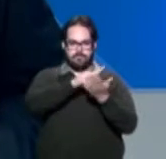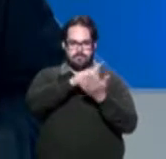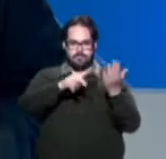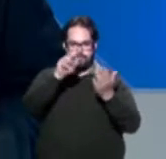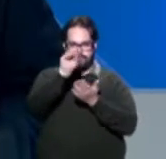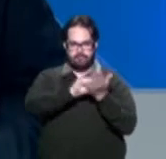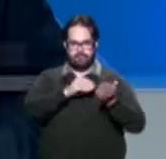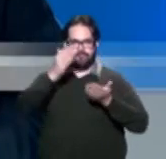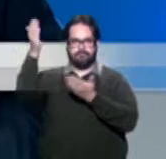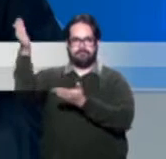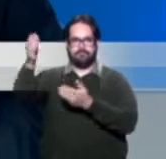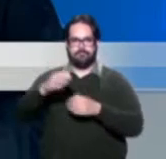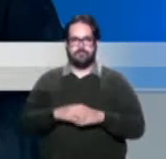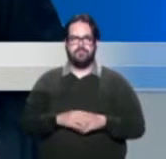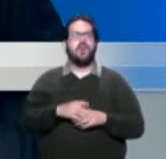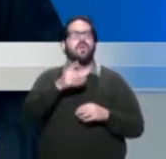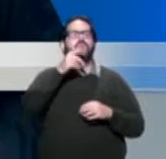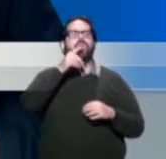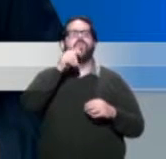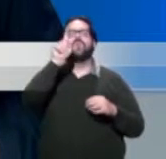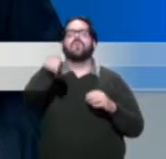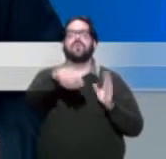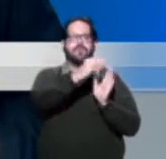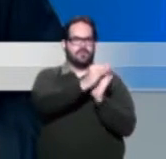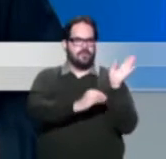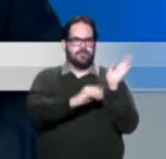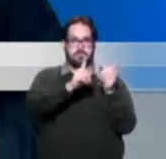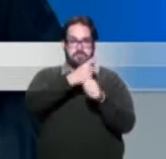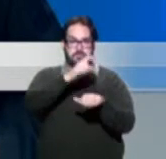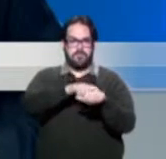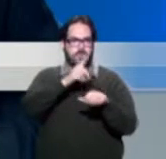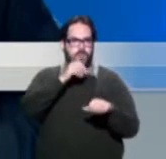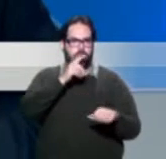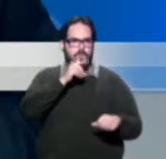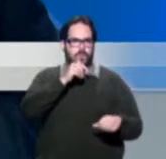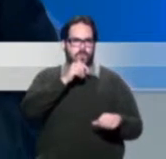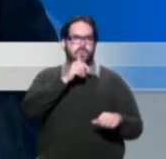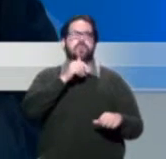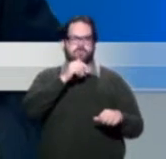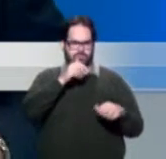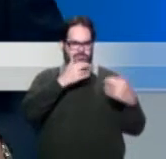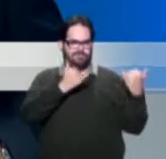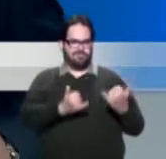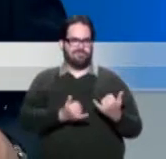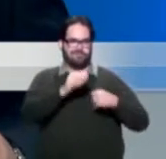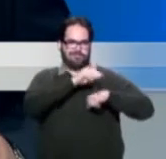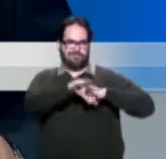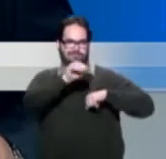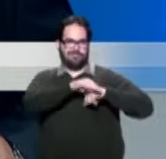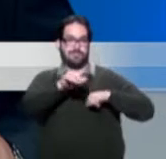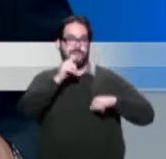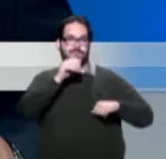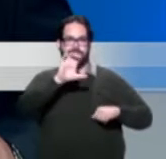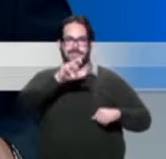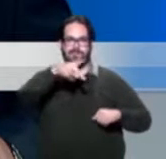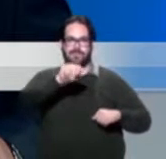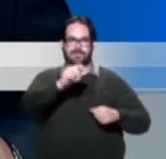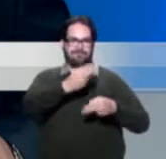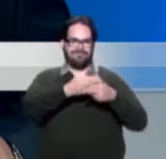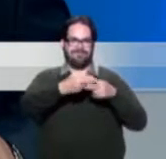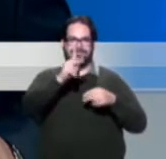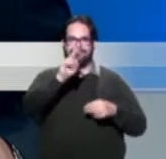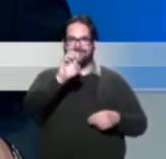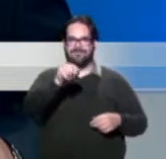rendir o los que deben radicar por primera vez? Bueno, pues para orientarnos sobre esto, le damos la bienvenida al CPA y amigo Kenneth